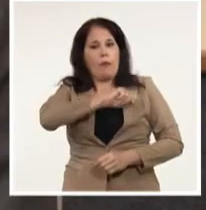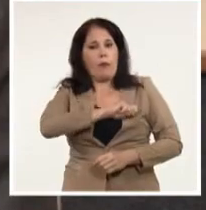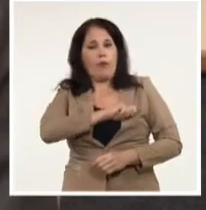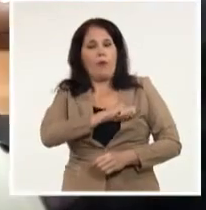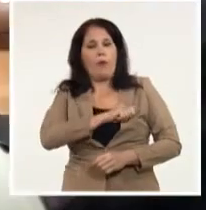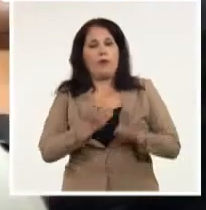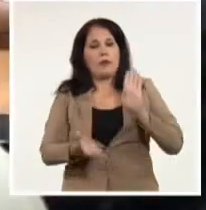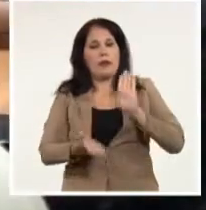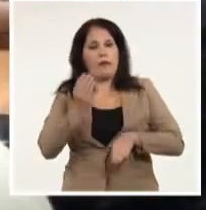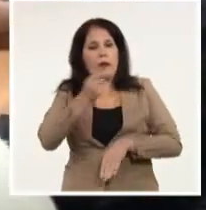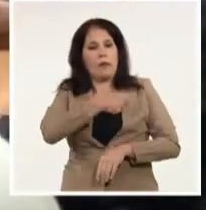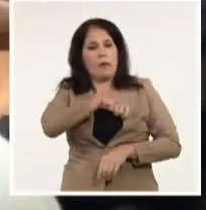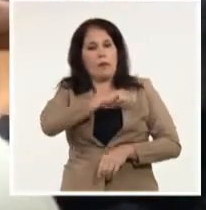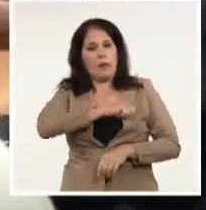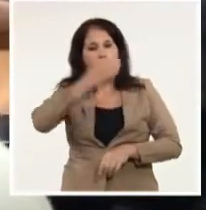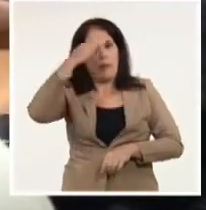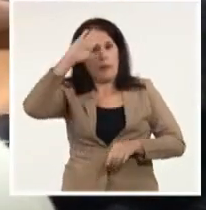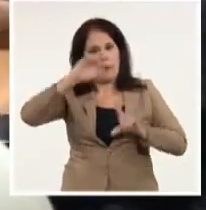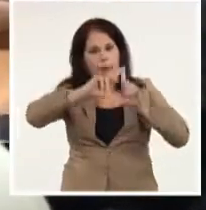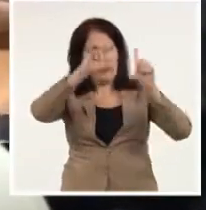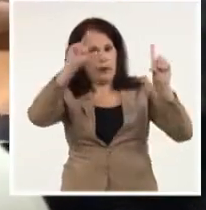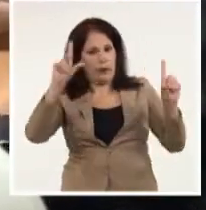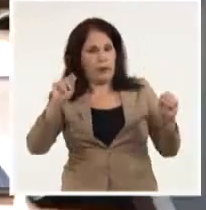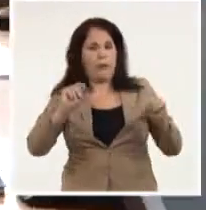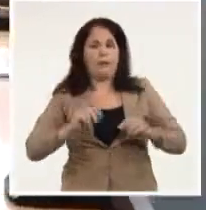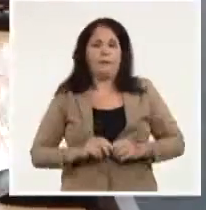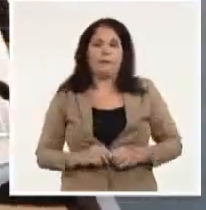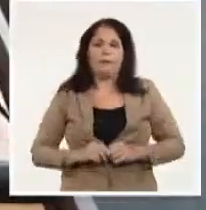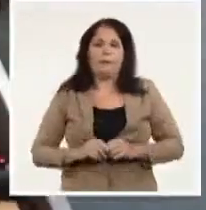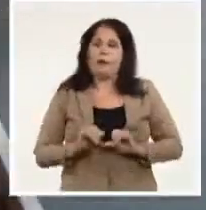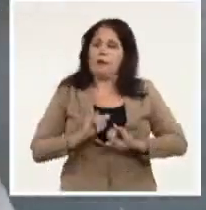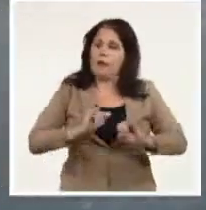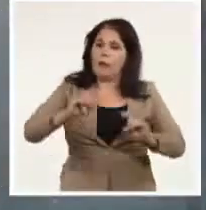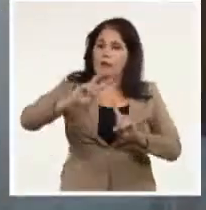y de la vida. Wilmer Rodríguez Fernández, Sistema Informativo de la Televisión.